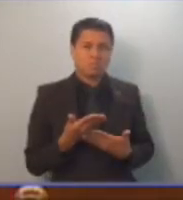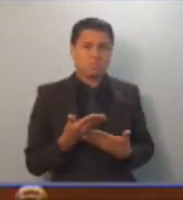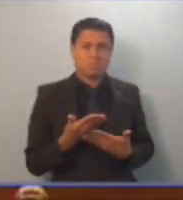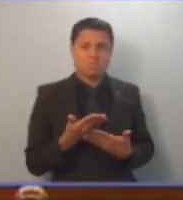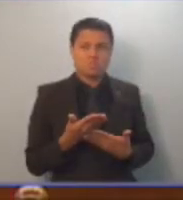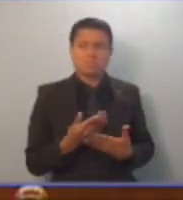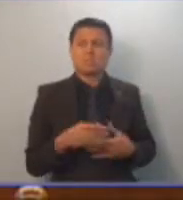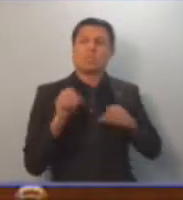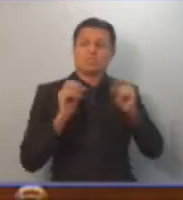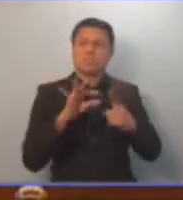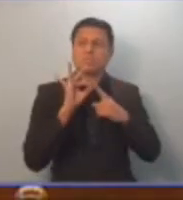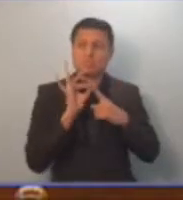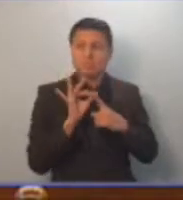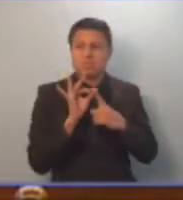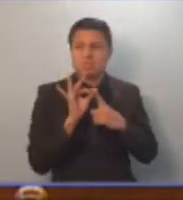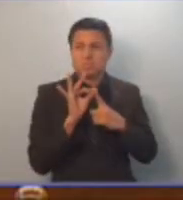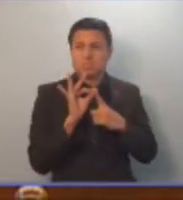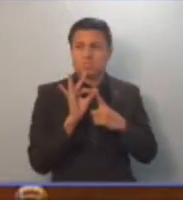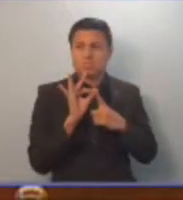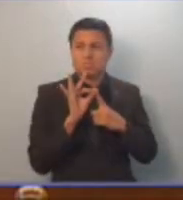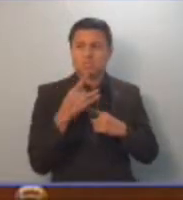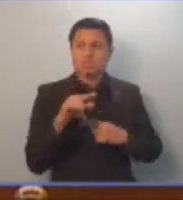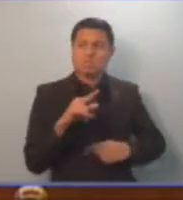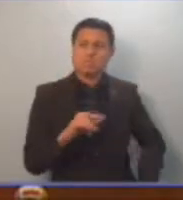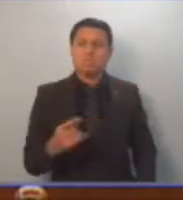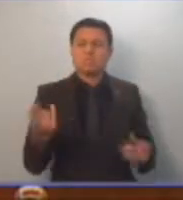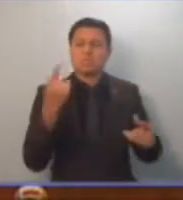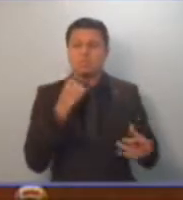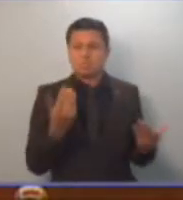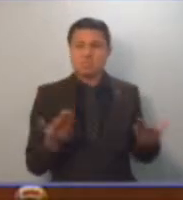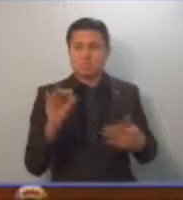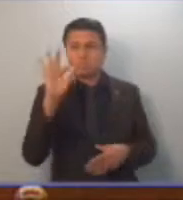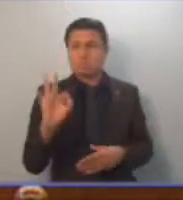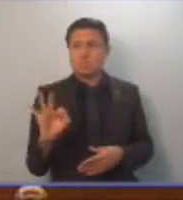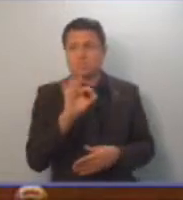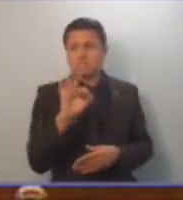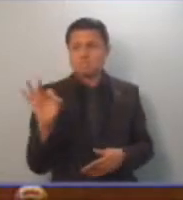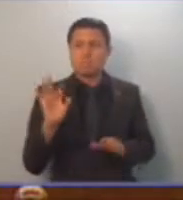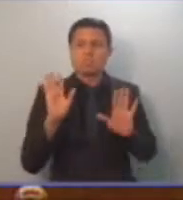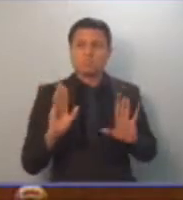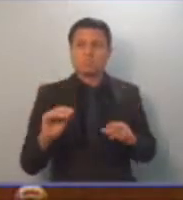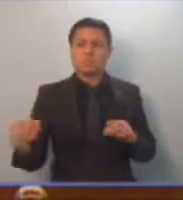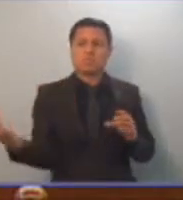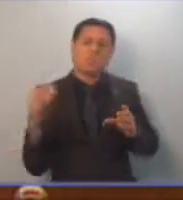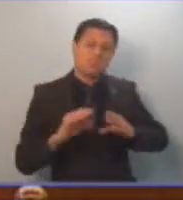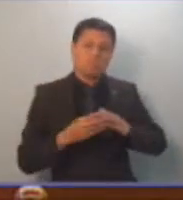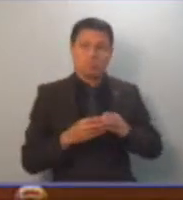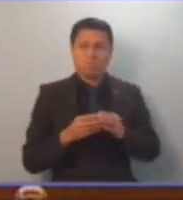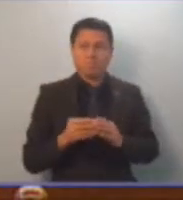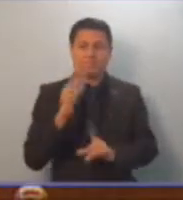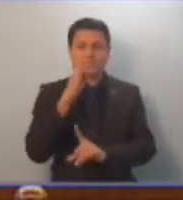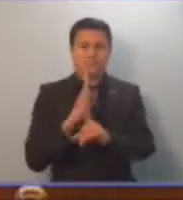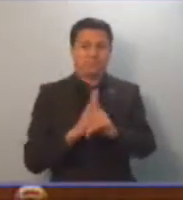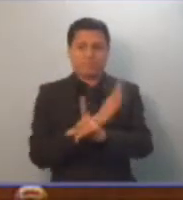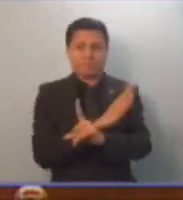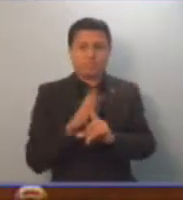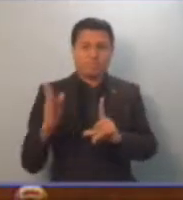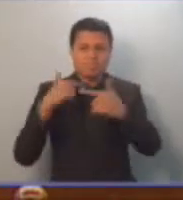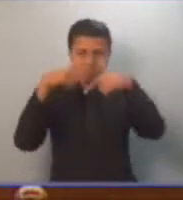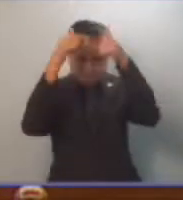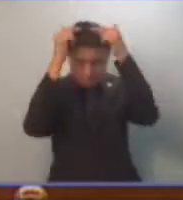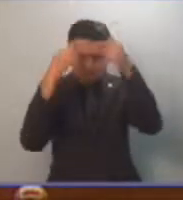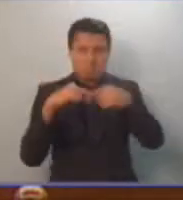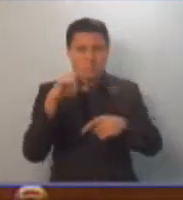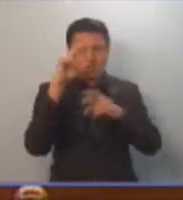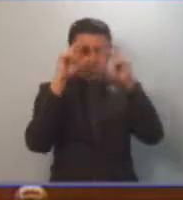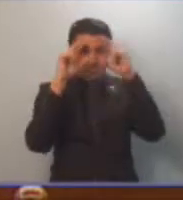la delicada tarea de elegir al sucesor del Papa mismo. En el caso de la canonización de Monseñor Romero, su